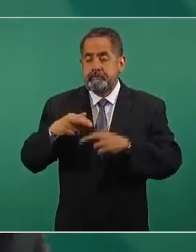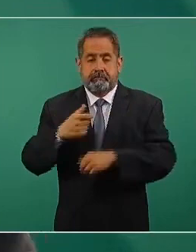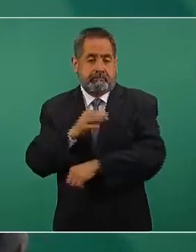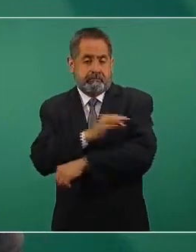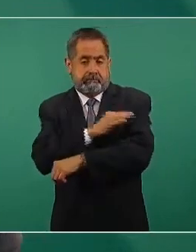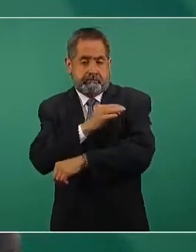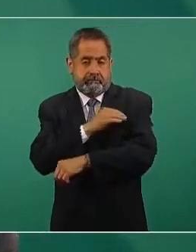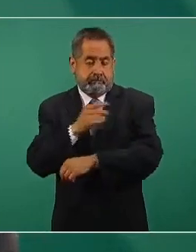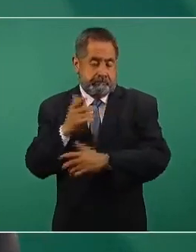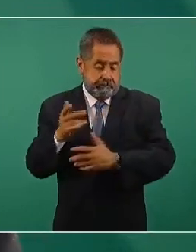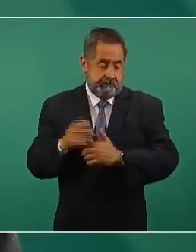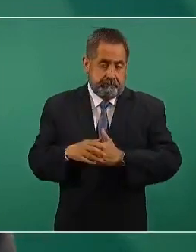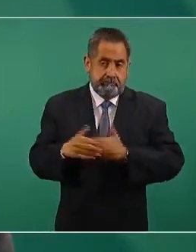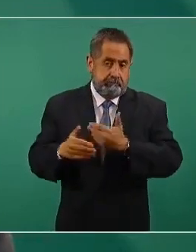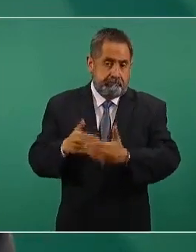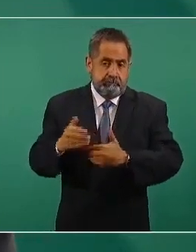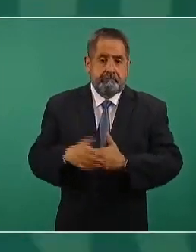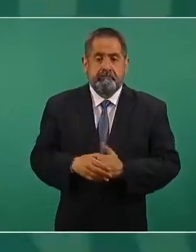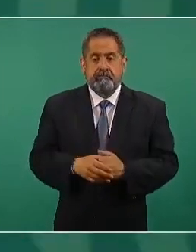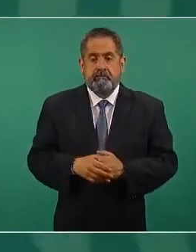y aquí también